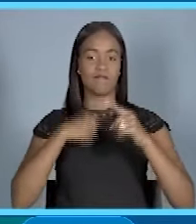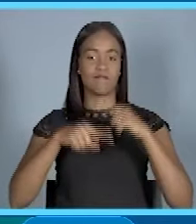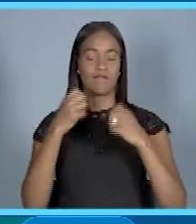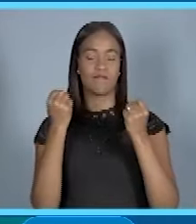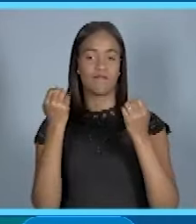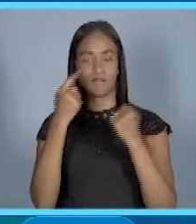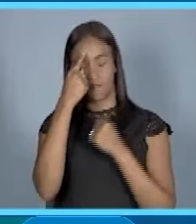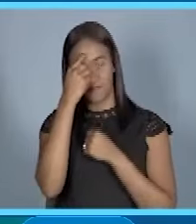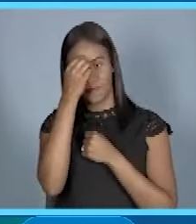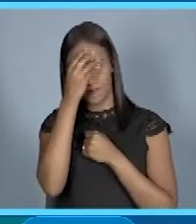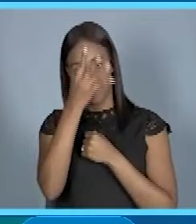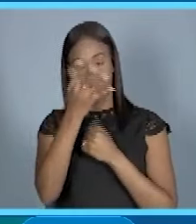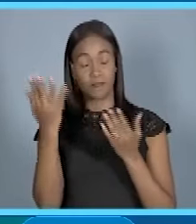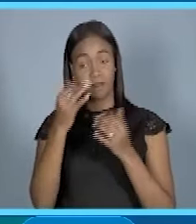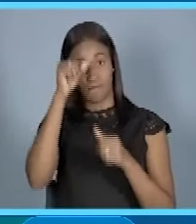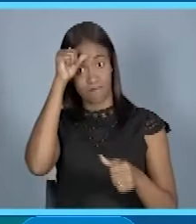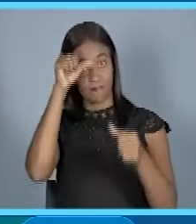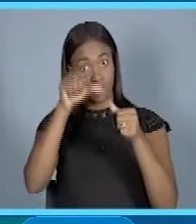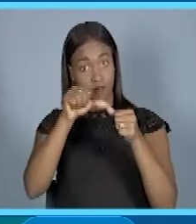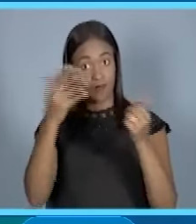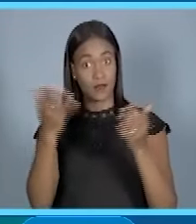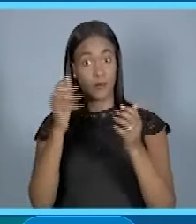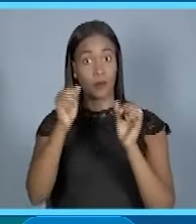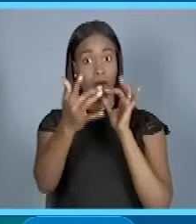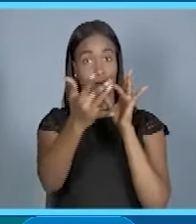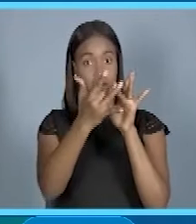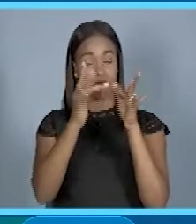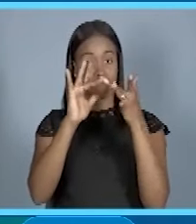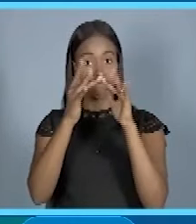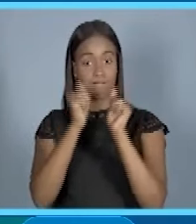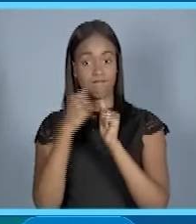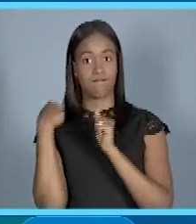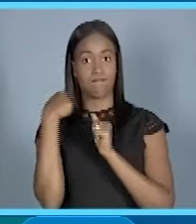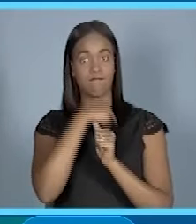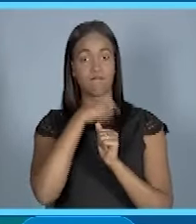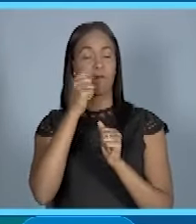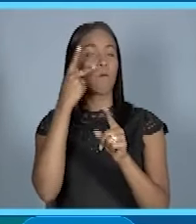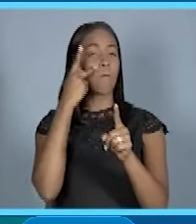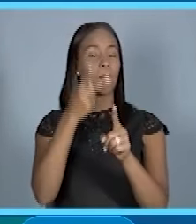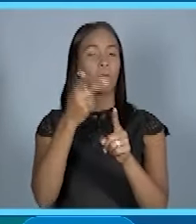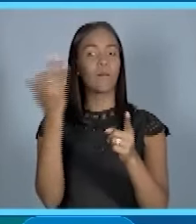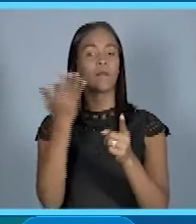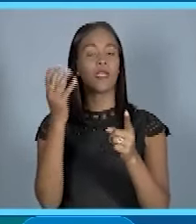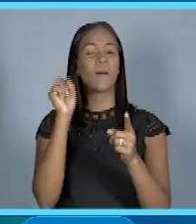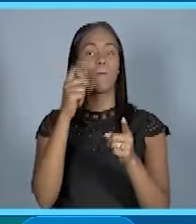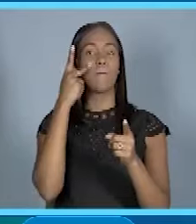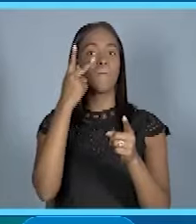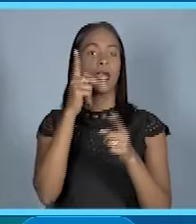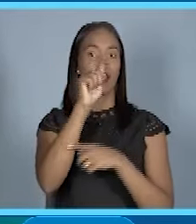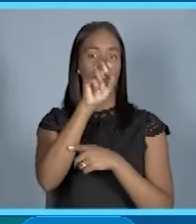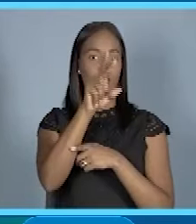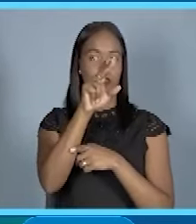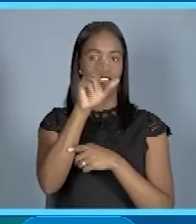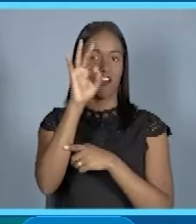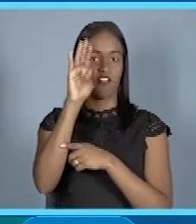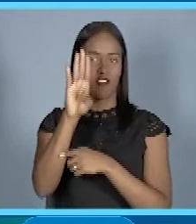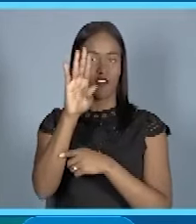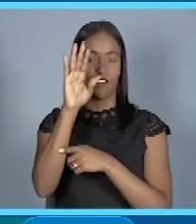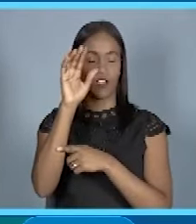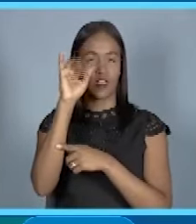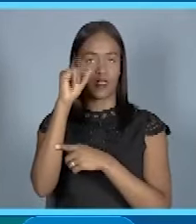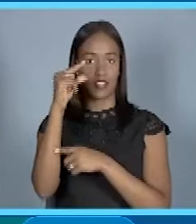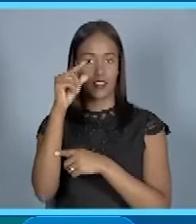lenguaje de señas. Recuerden acceder a nuestras plataformas de redes sociales. Estamos en Twitter, Facebook, Instagram